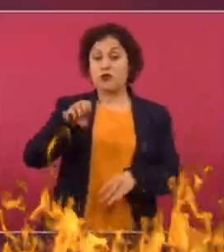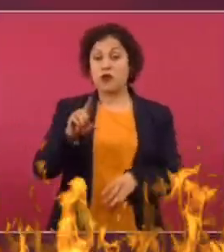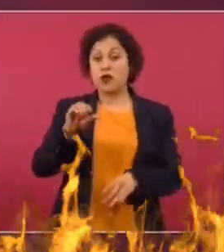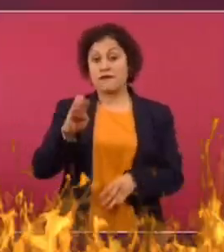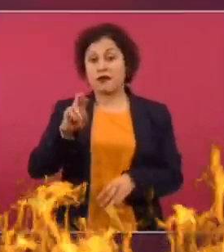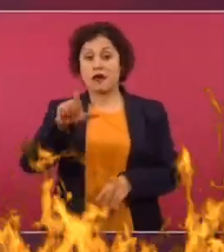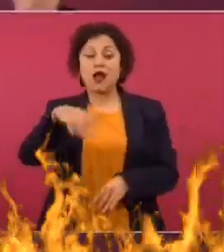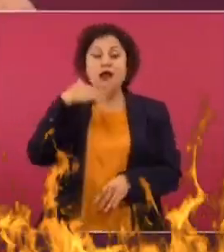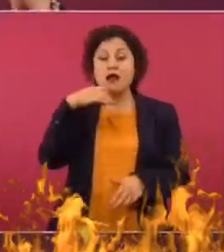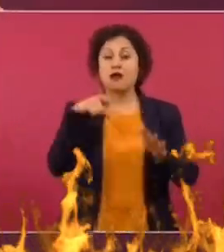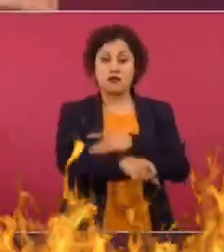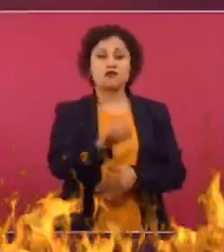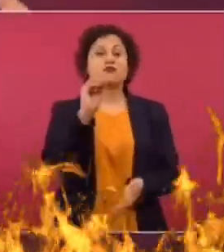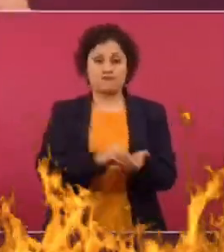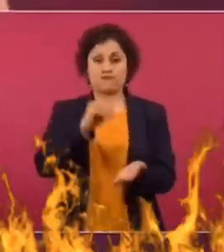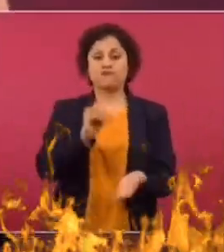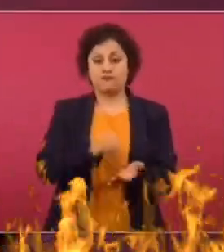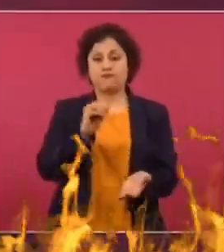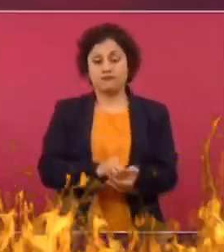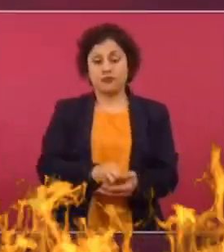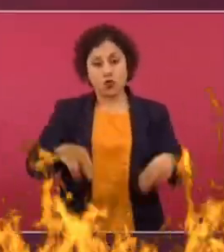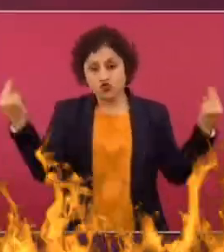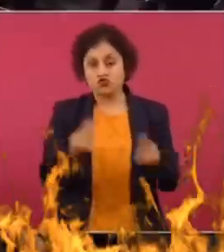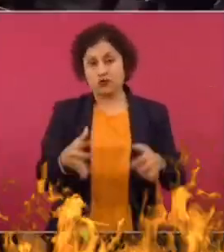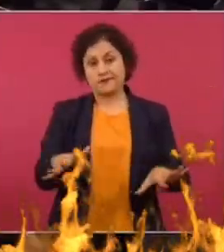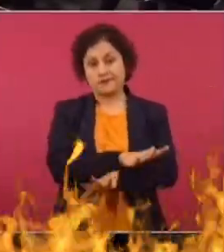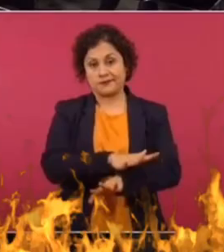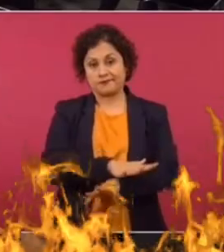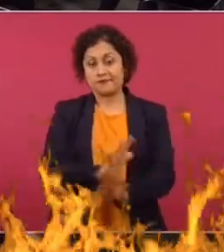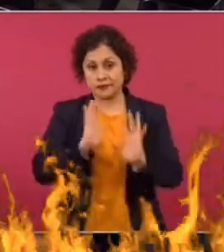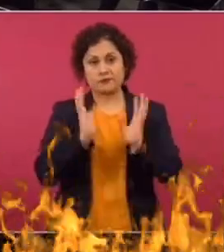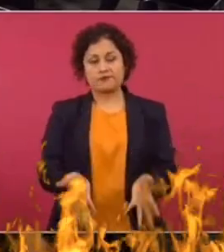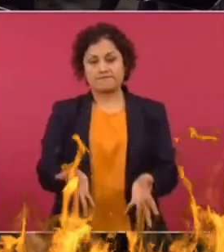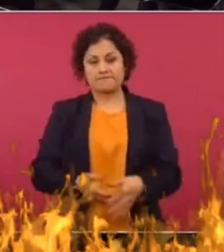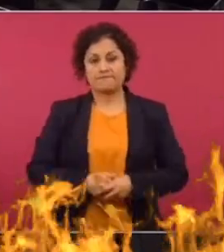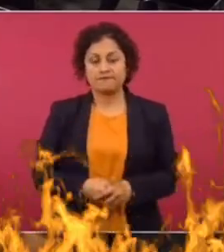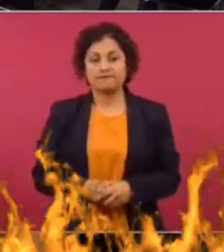corrupto que requiere una renovación